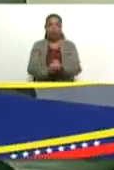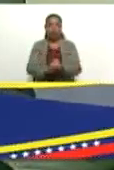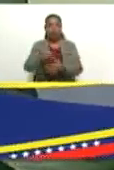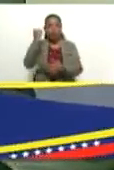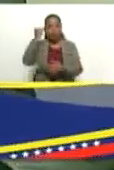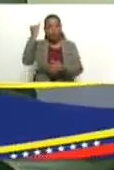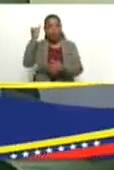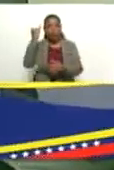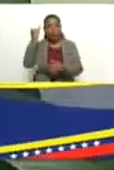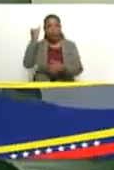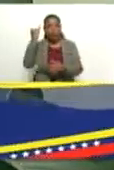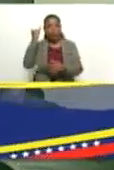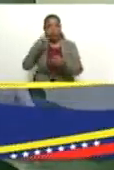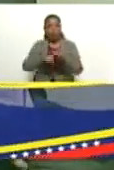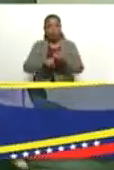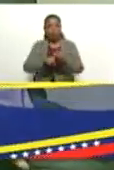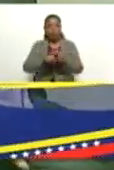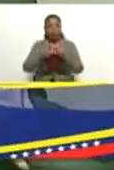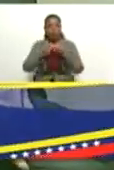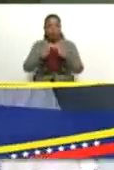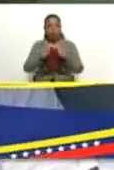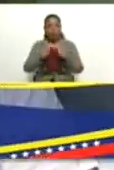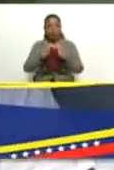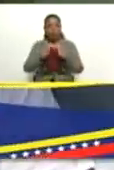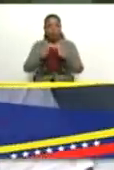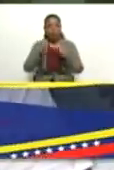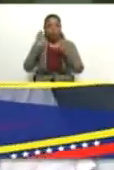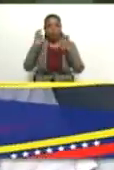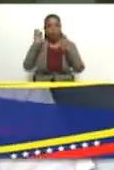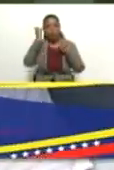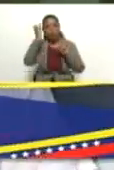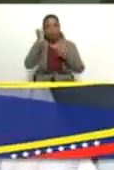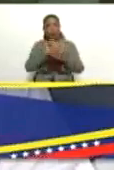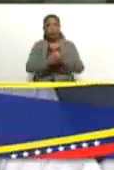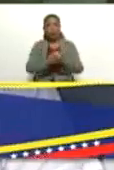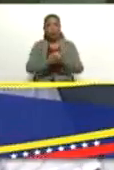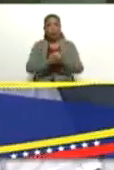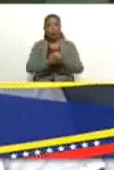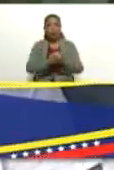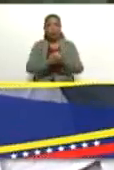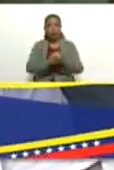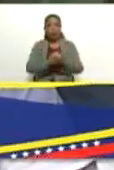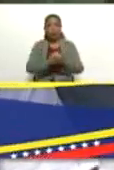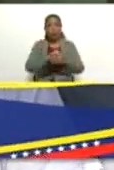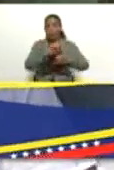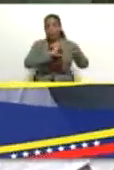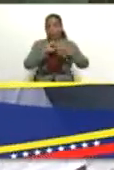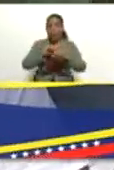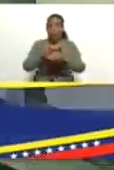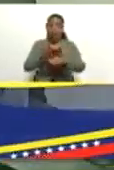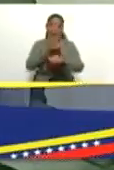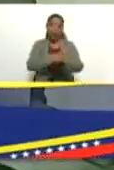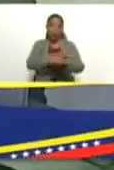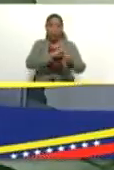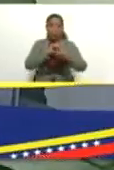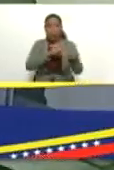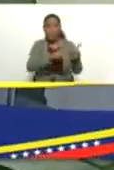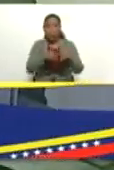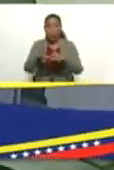Creatividad, Silita, iniciativa e innovación. Y pica adelante y crea un programa de